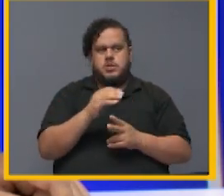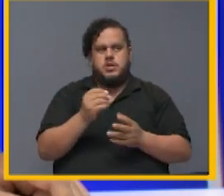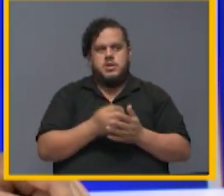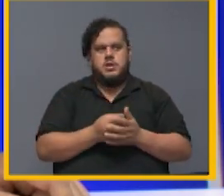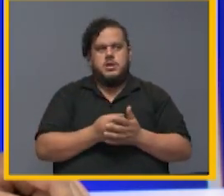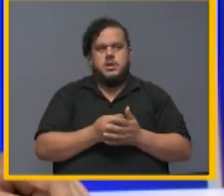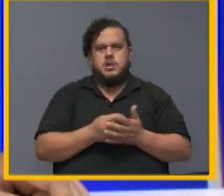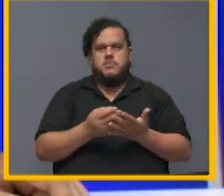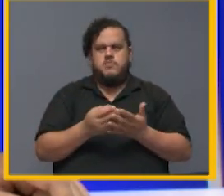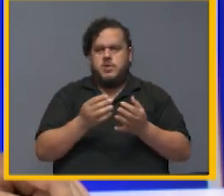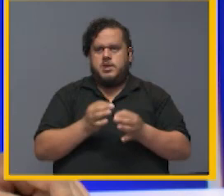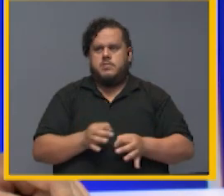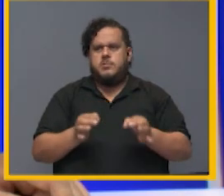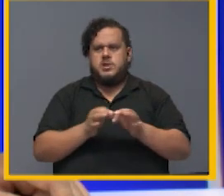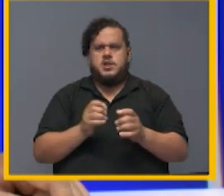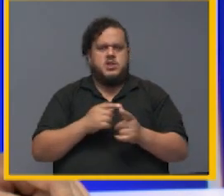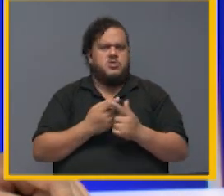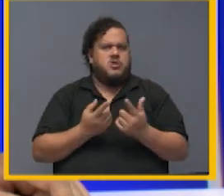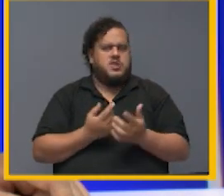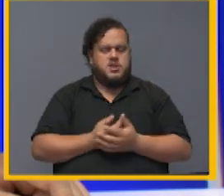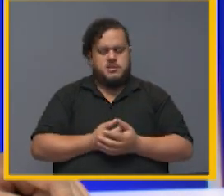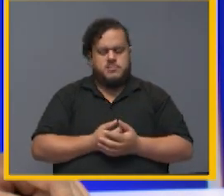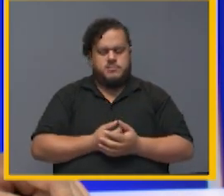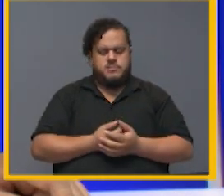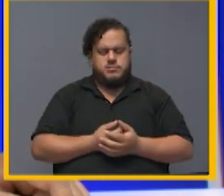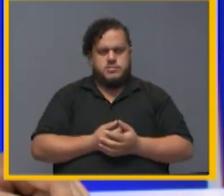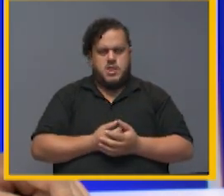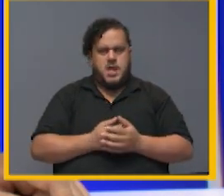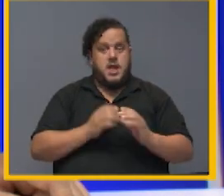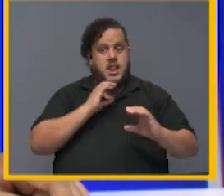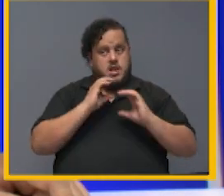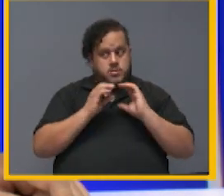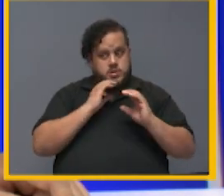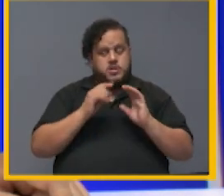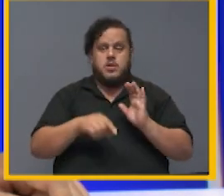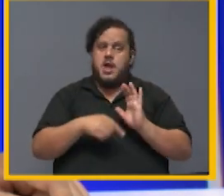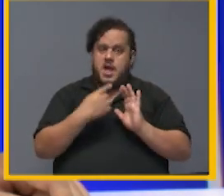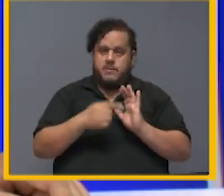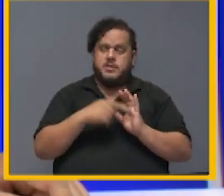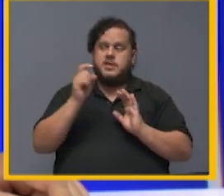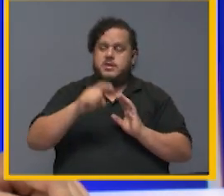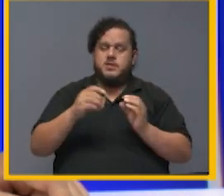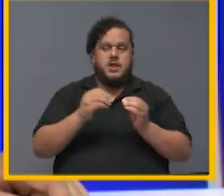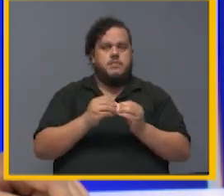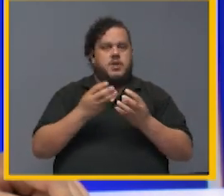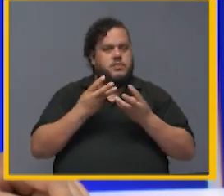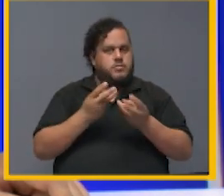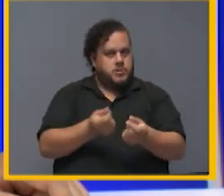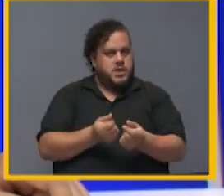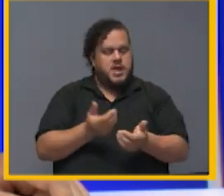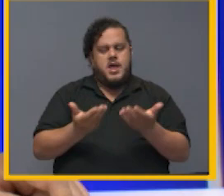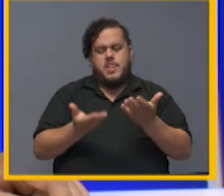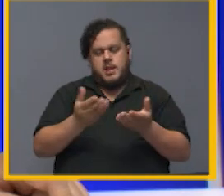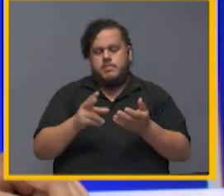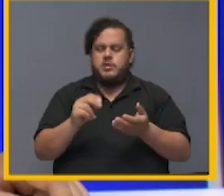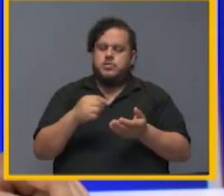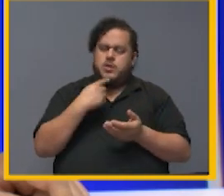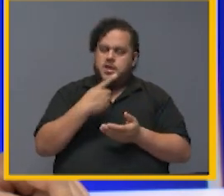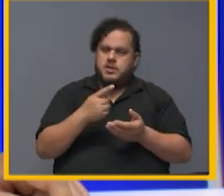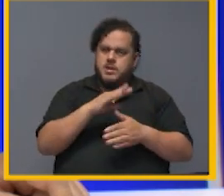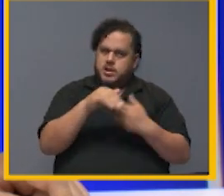Vox Populi. Entonces, la comunicación a veces tiene que ser más fluida. Tal vez no tenés que decir todo, porque sabemos que no vas a decir